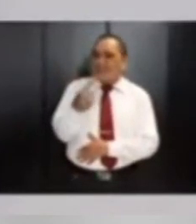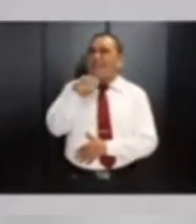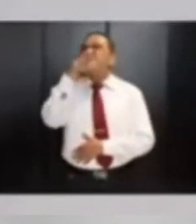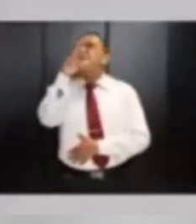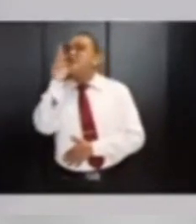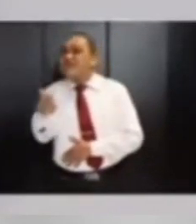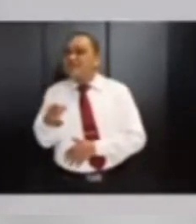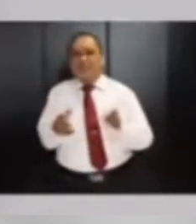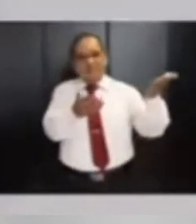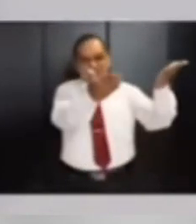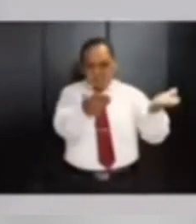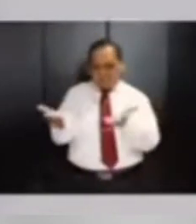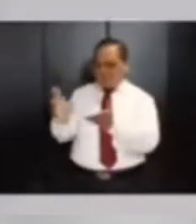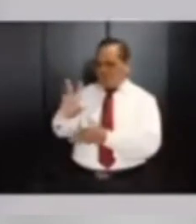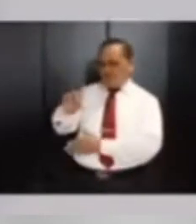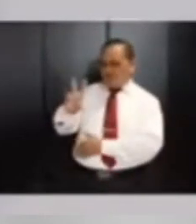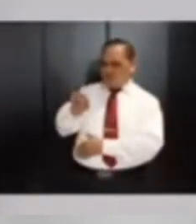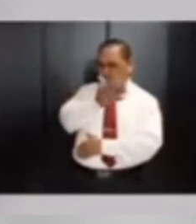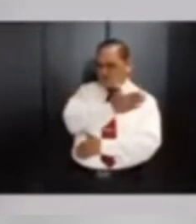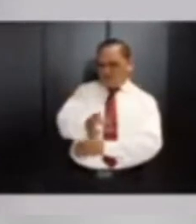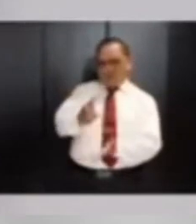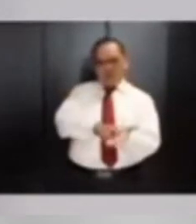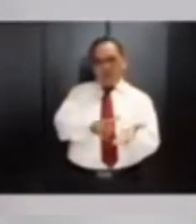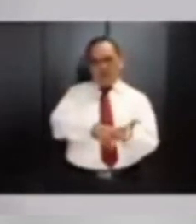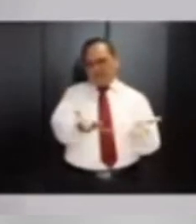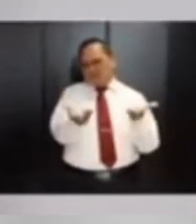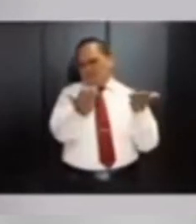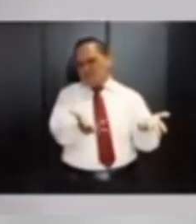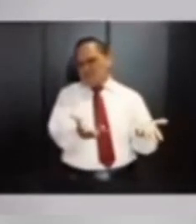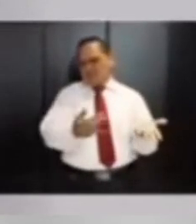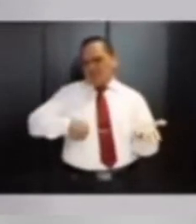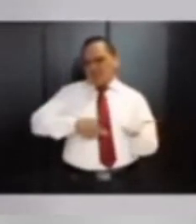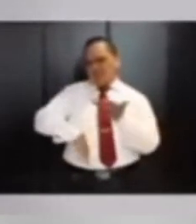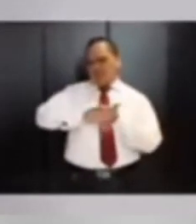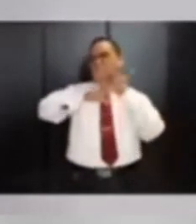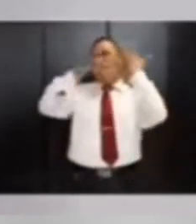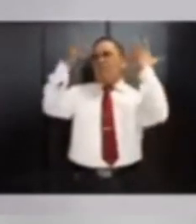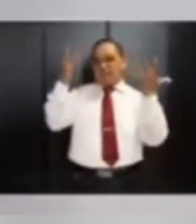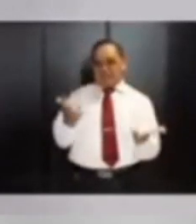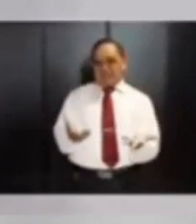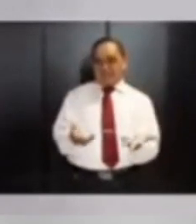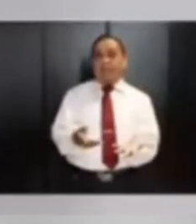no varía su dejemos que